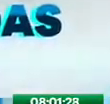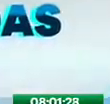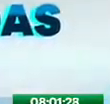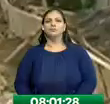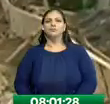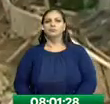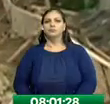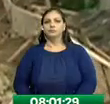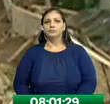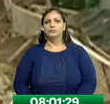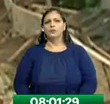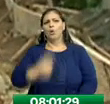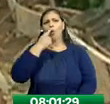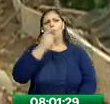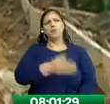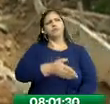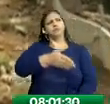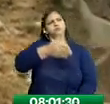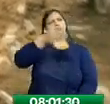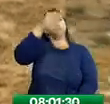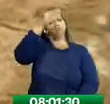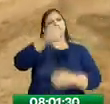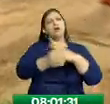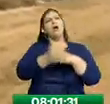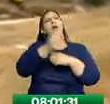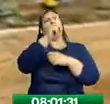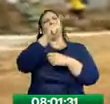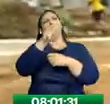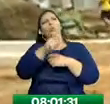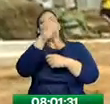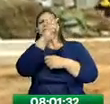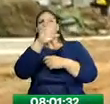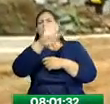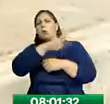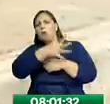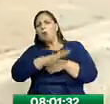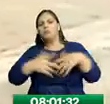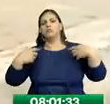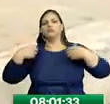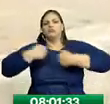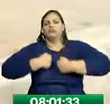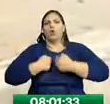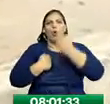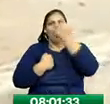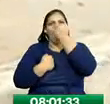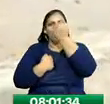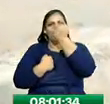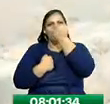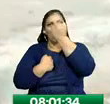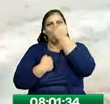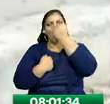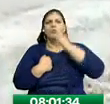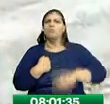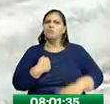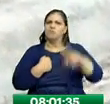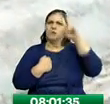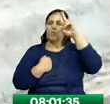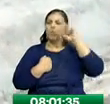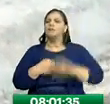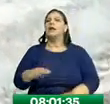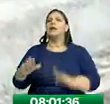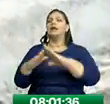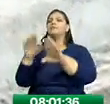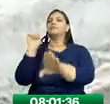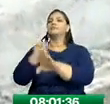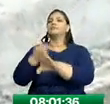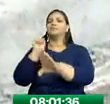Era un sujeto de aproximadamente 1,65 m de estatura y con chaleco rojo, que ofrecía supuestamente planes de internet para estudiantes de